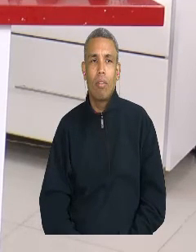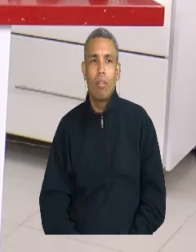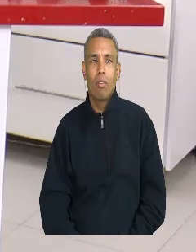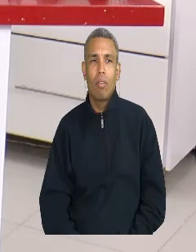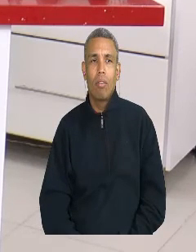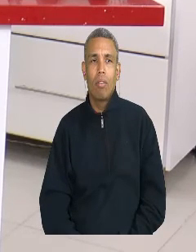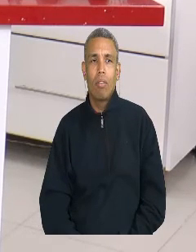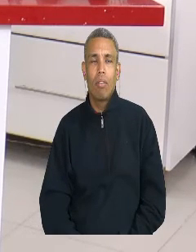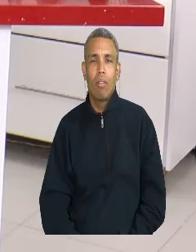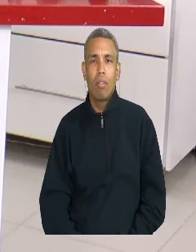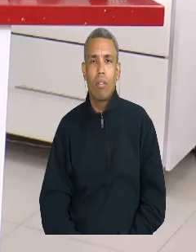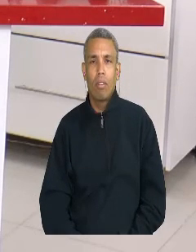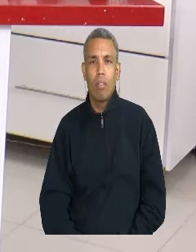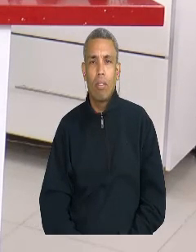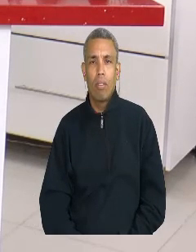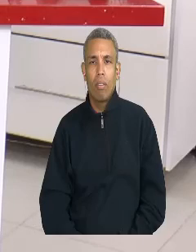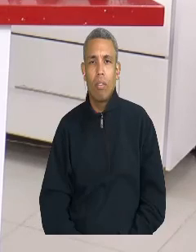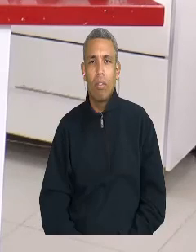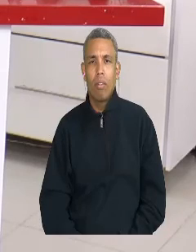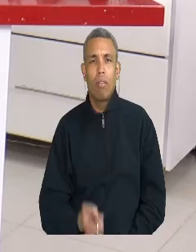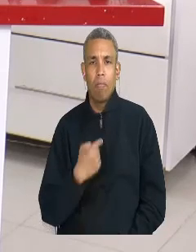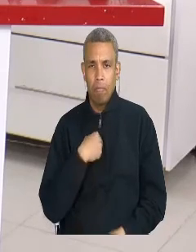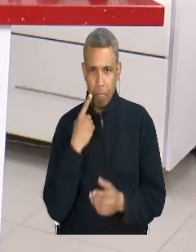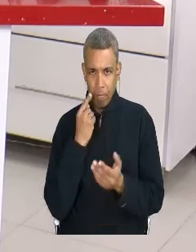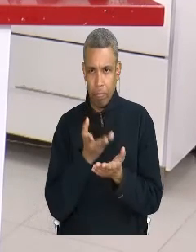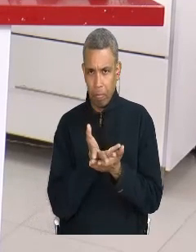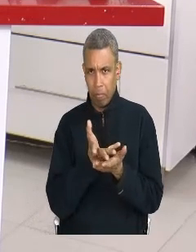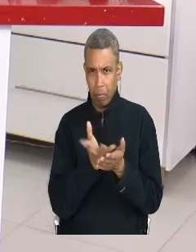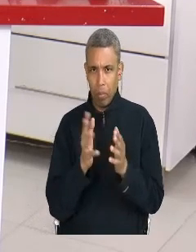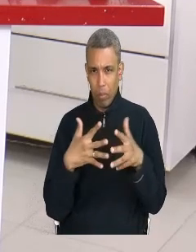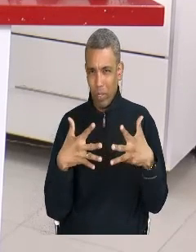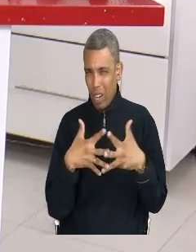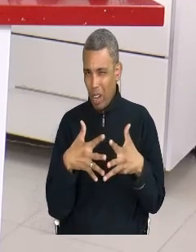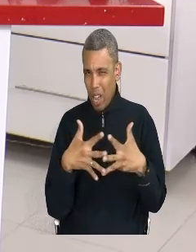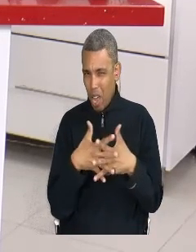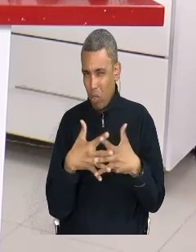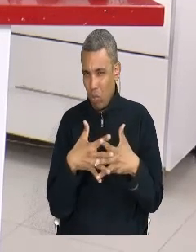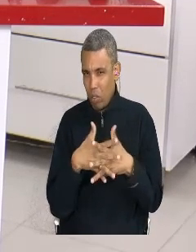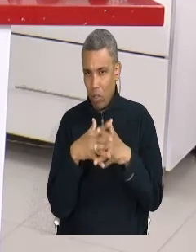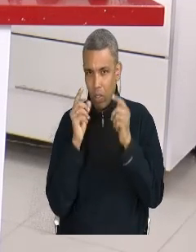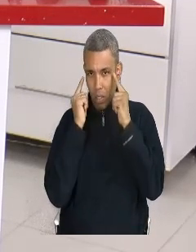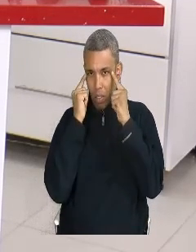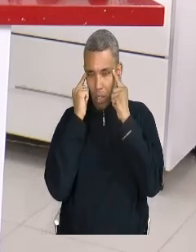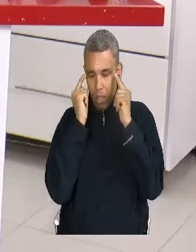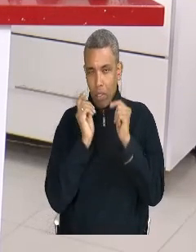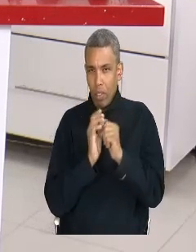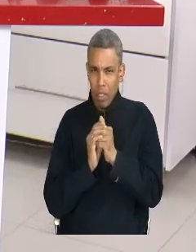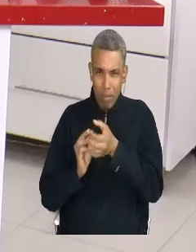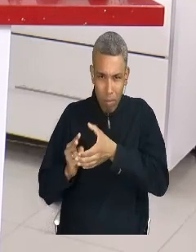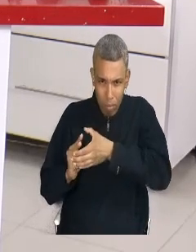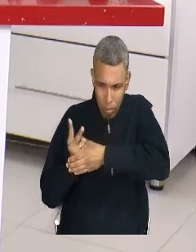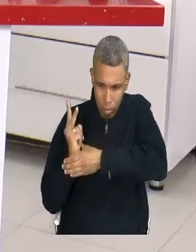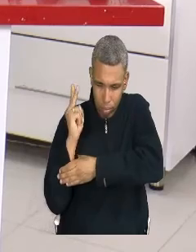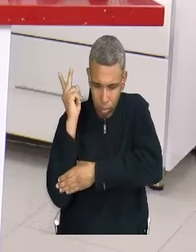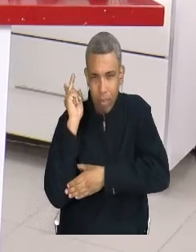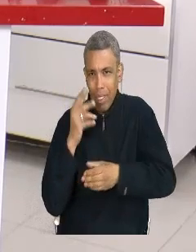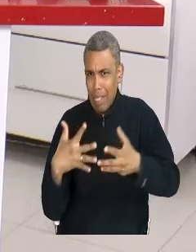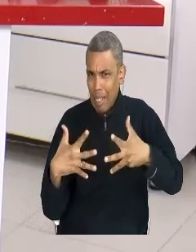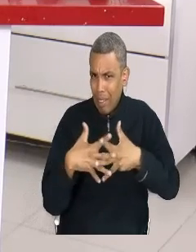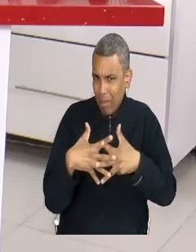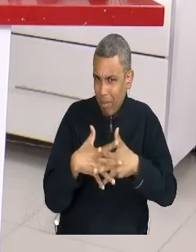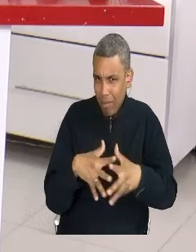un consejo que les puedo dar. Cuando uno prepara arroces como este, que son compuestos, sería la palabra.